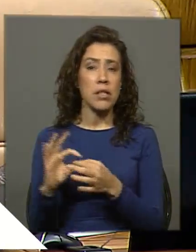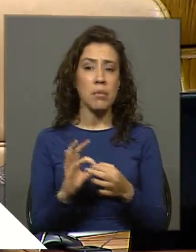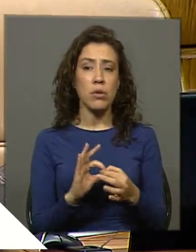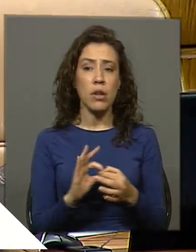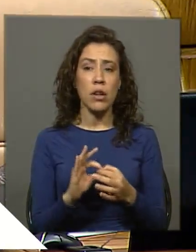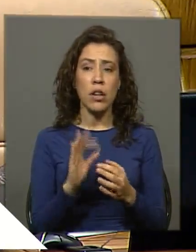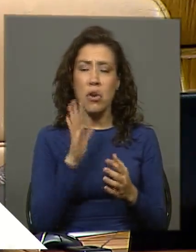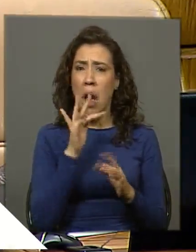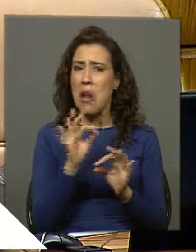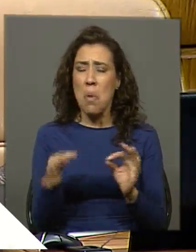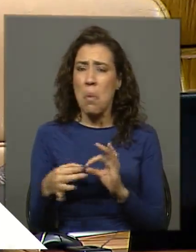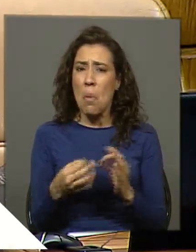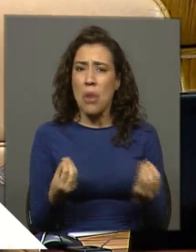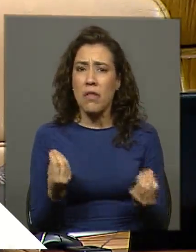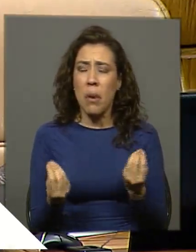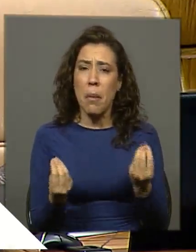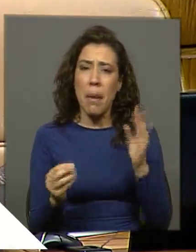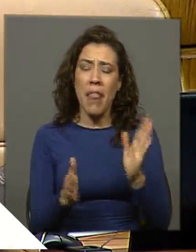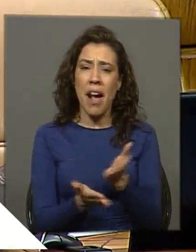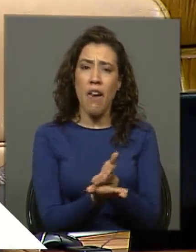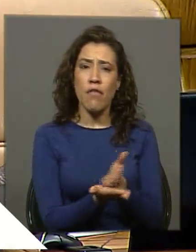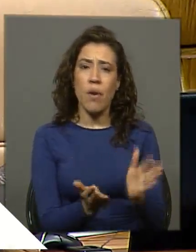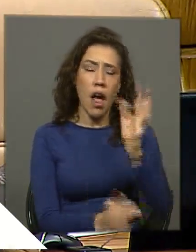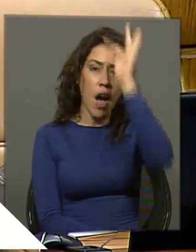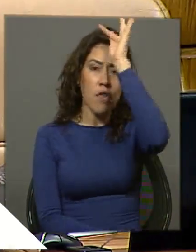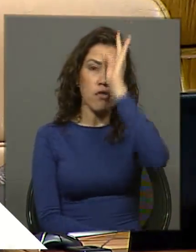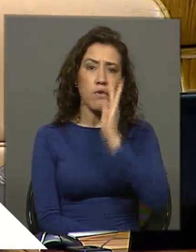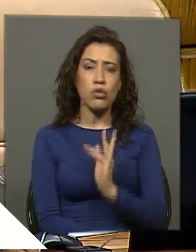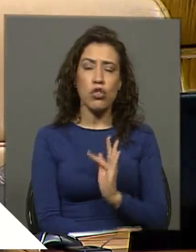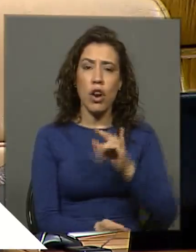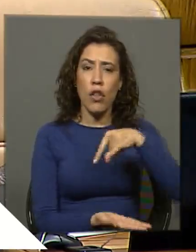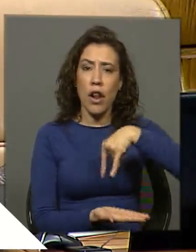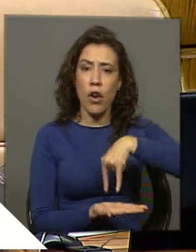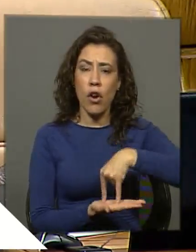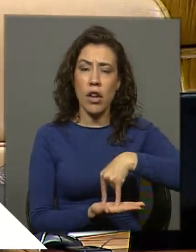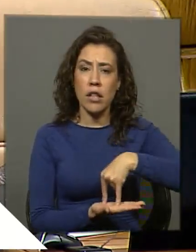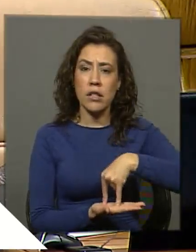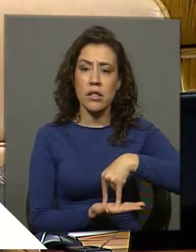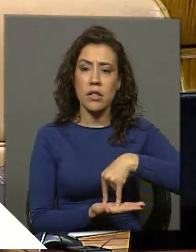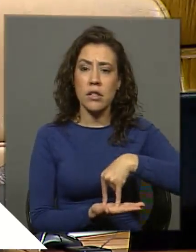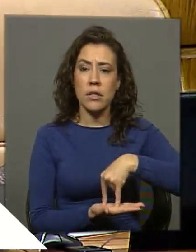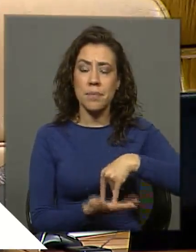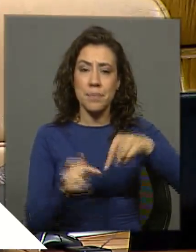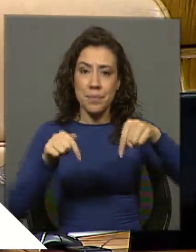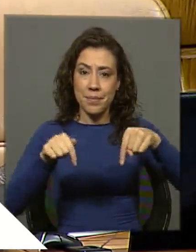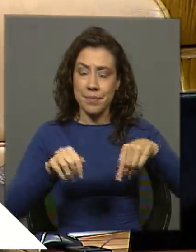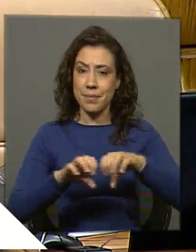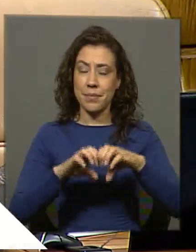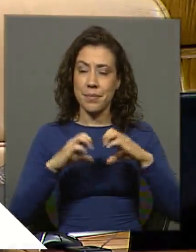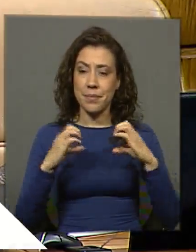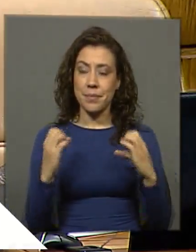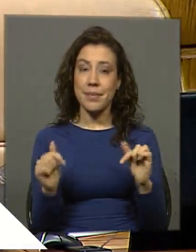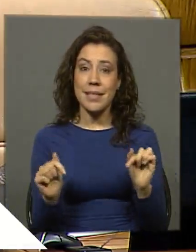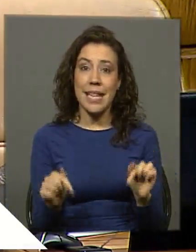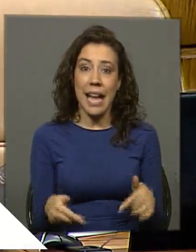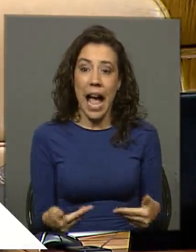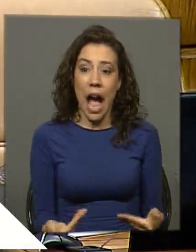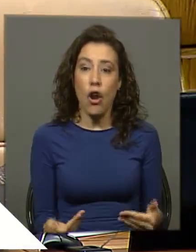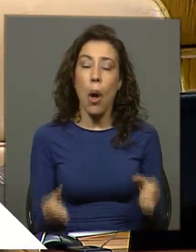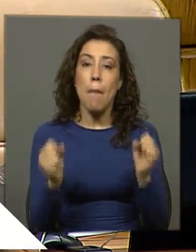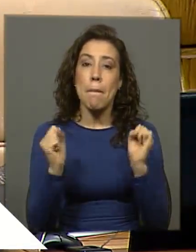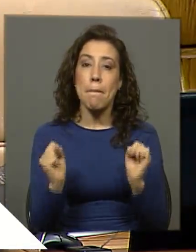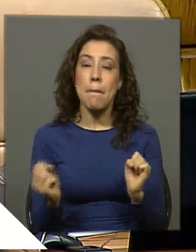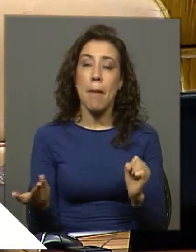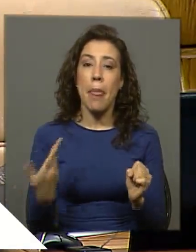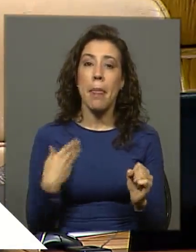no hay ni una razón para excluir a los funcionarios del Parlamento para los funcionarios de esta Cámara que hoy día pueden